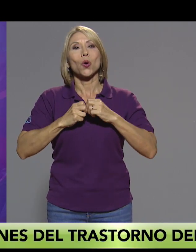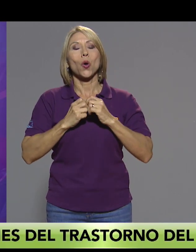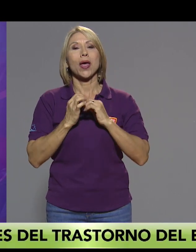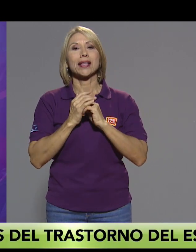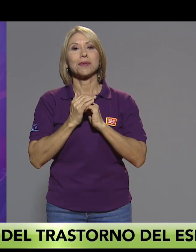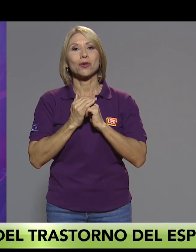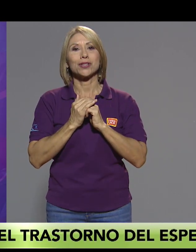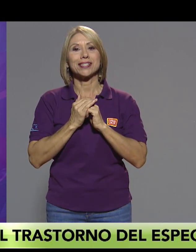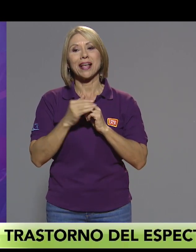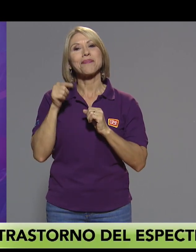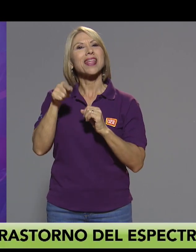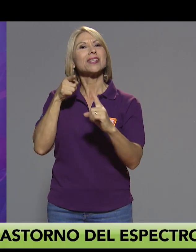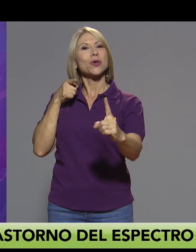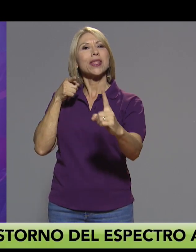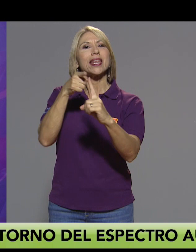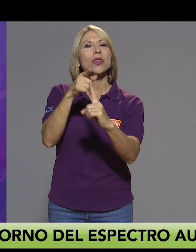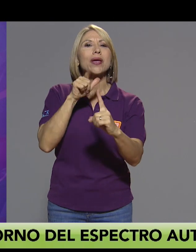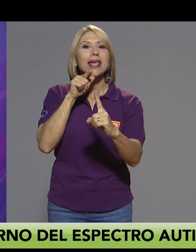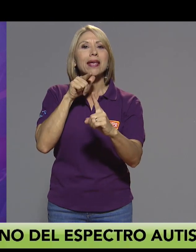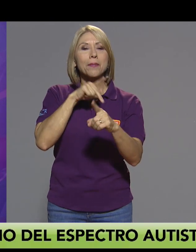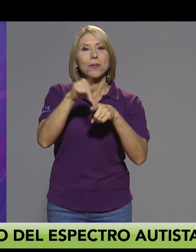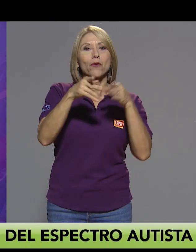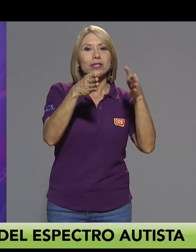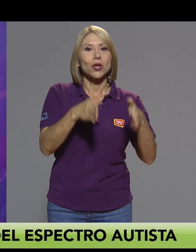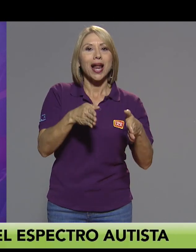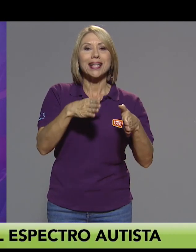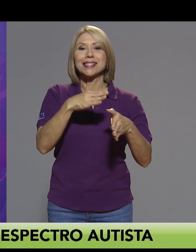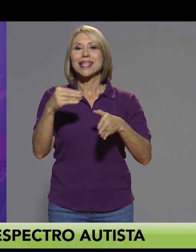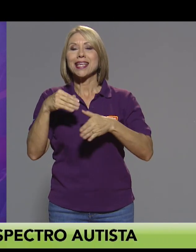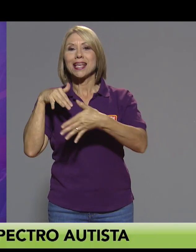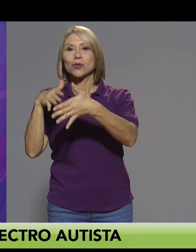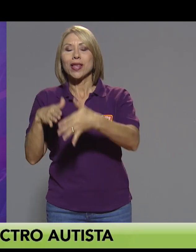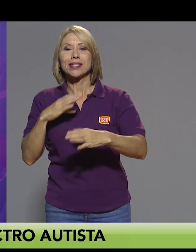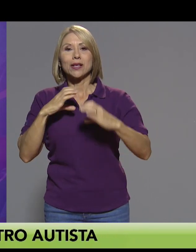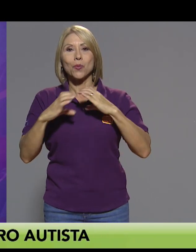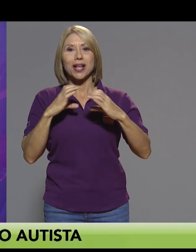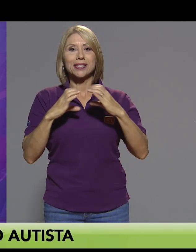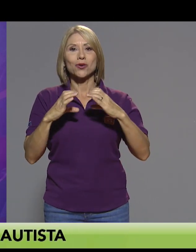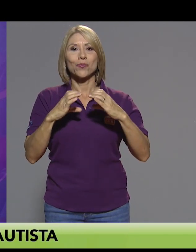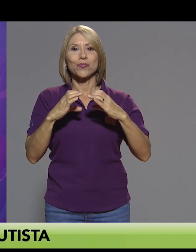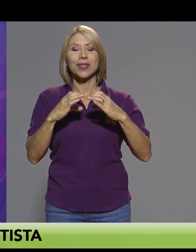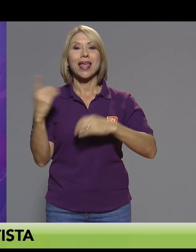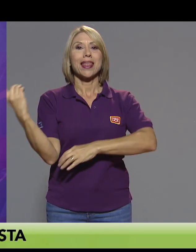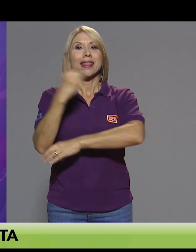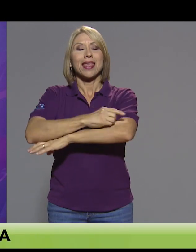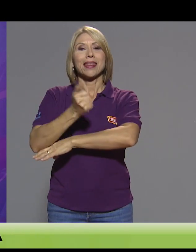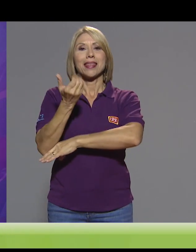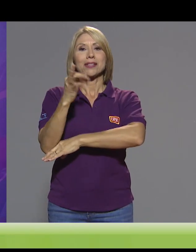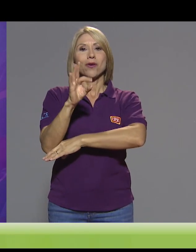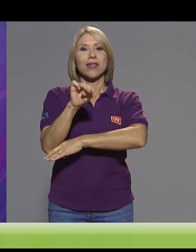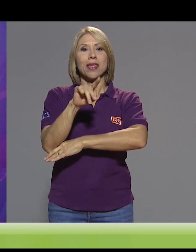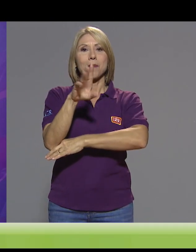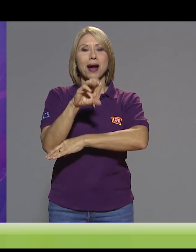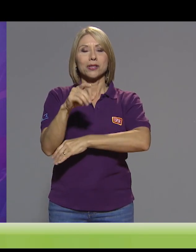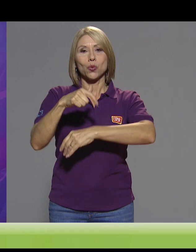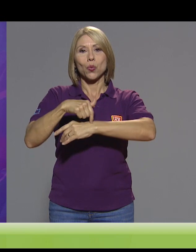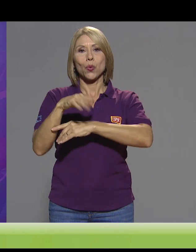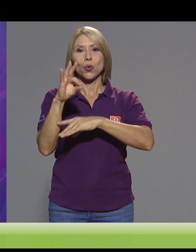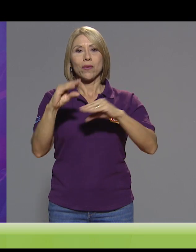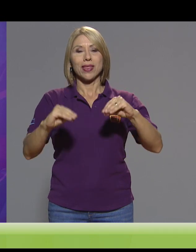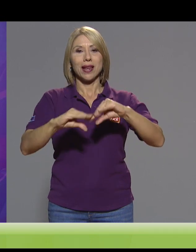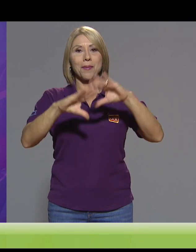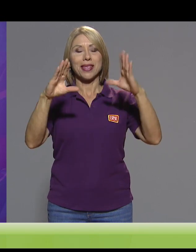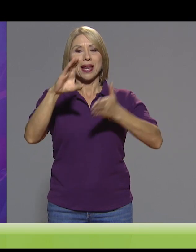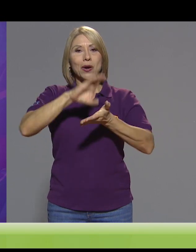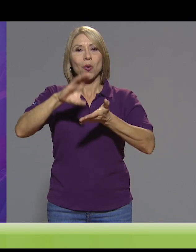este está dirigido a profesionales y estudiantes de comunicación y se realizará el 19 de marzo a las 9 de la